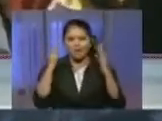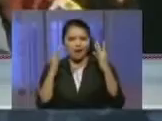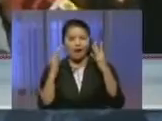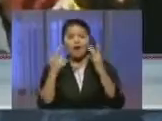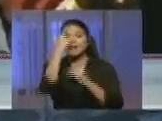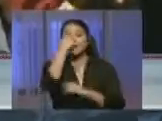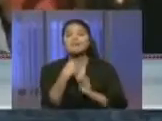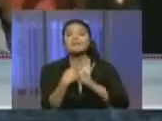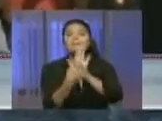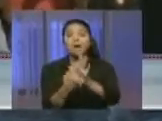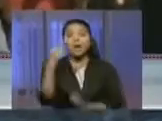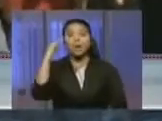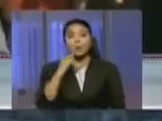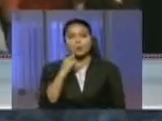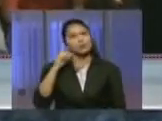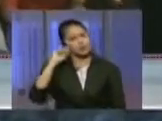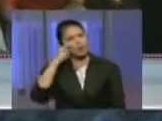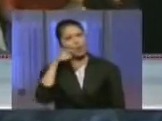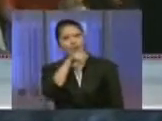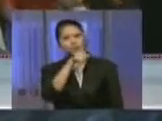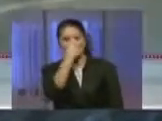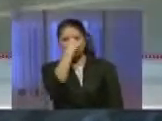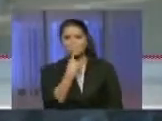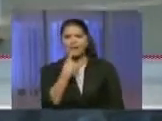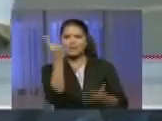imagen del libertador si mal no